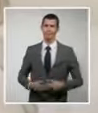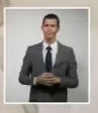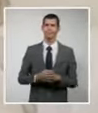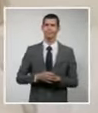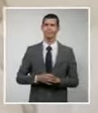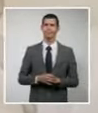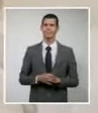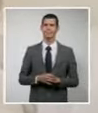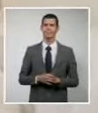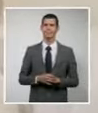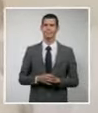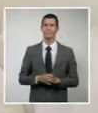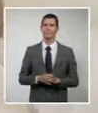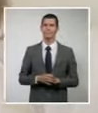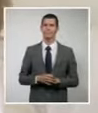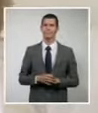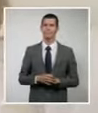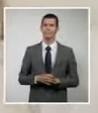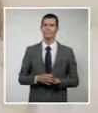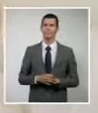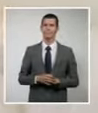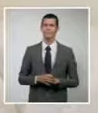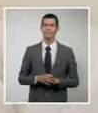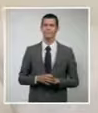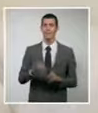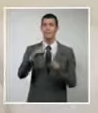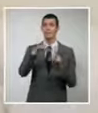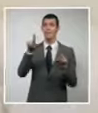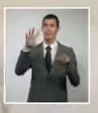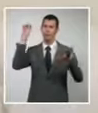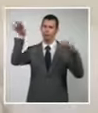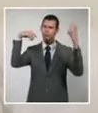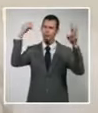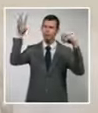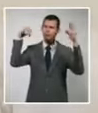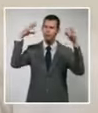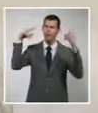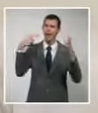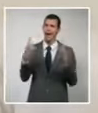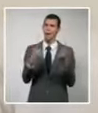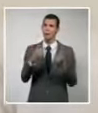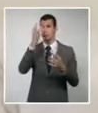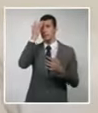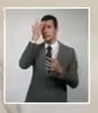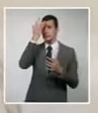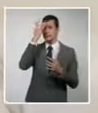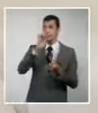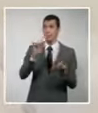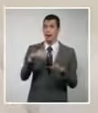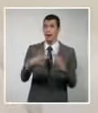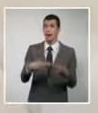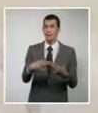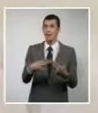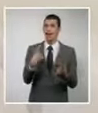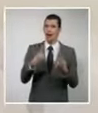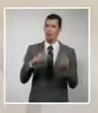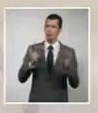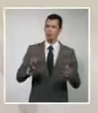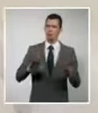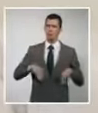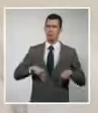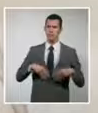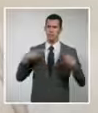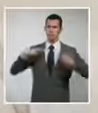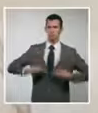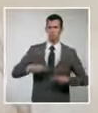Tuvimos el de la noche disco, donde no todos participaron porque algunos les daba pena, pero sí la mayoría, y al menos sentaditos en casa nos